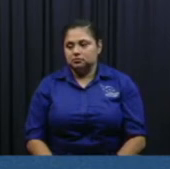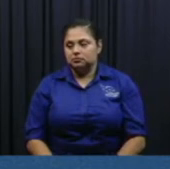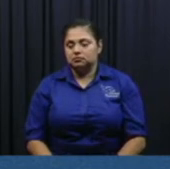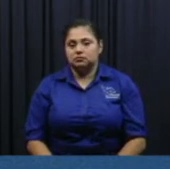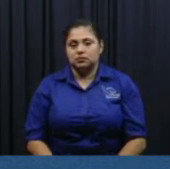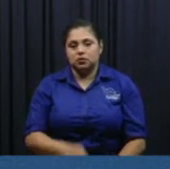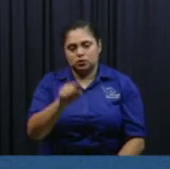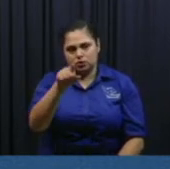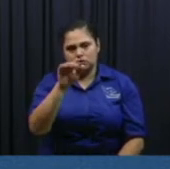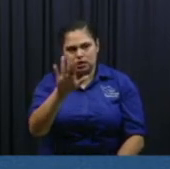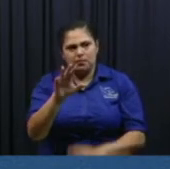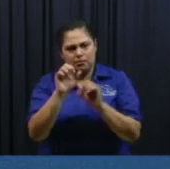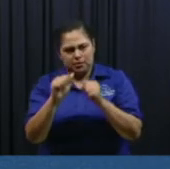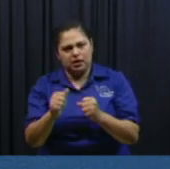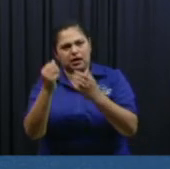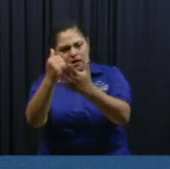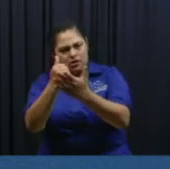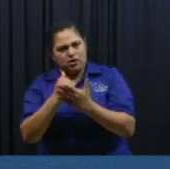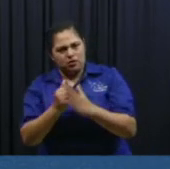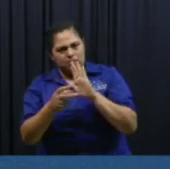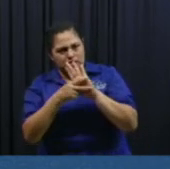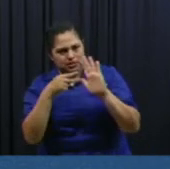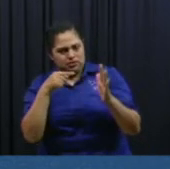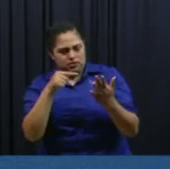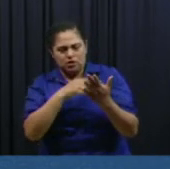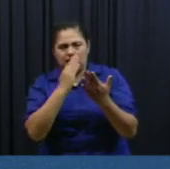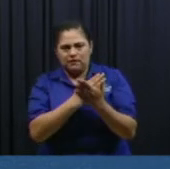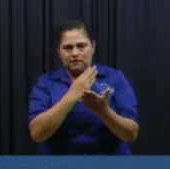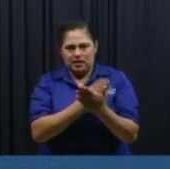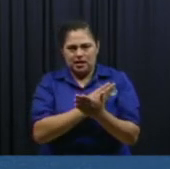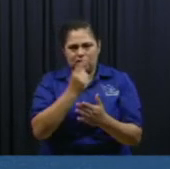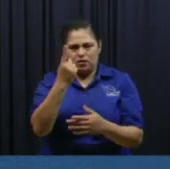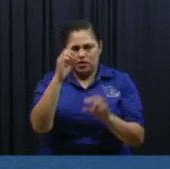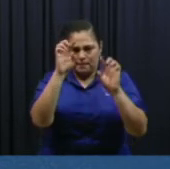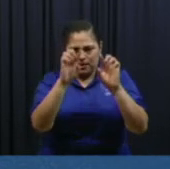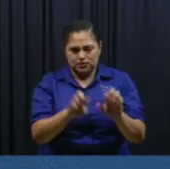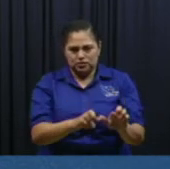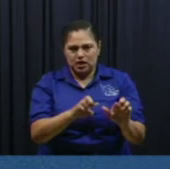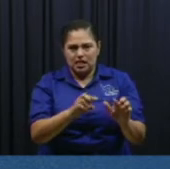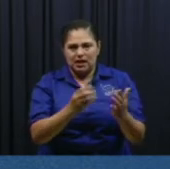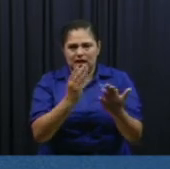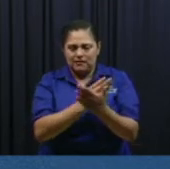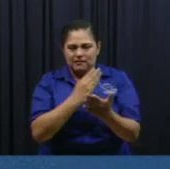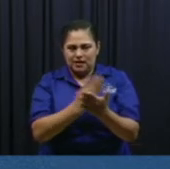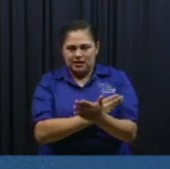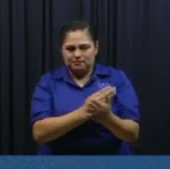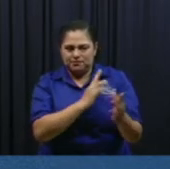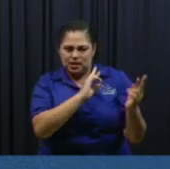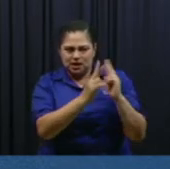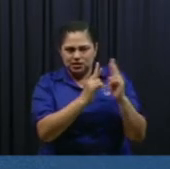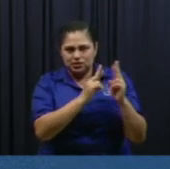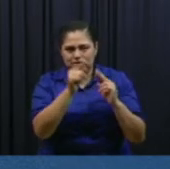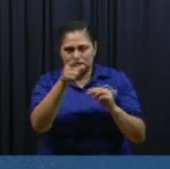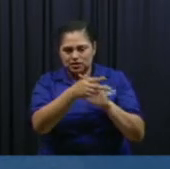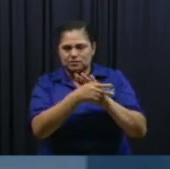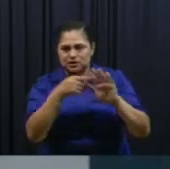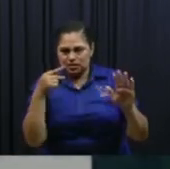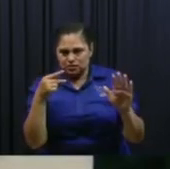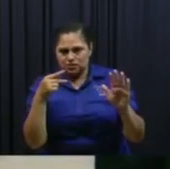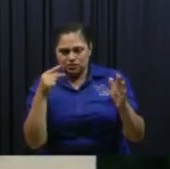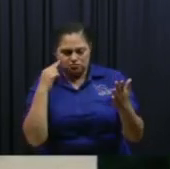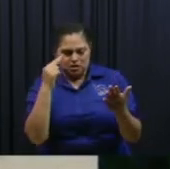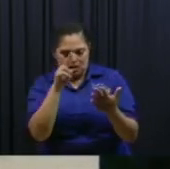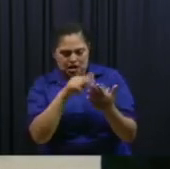usted me podría ayudar con un pasaje bíblico y un personaje bíblico que coincida con estos versículos que hemos leído en este momento